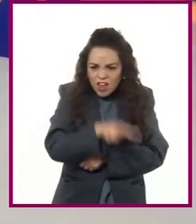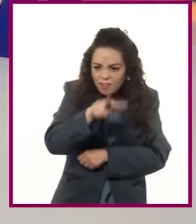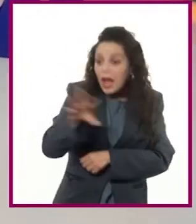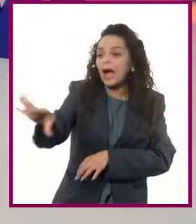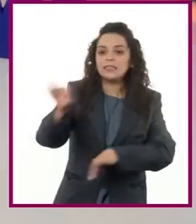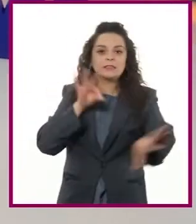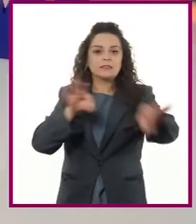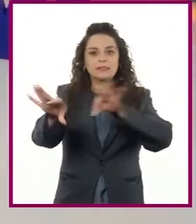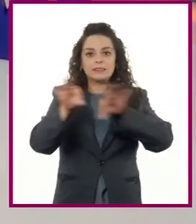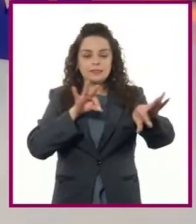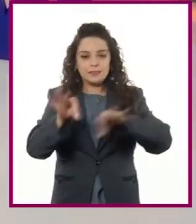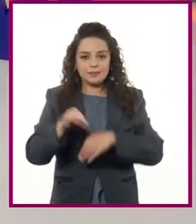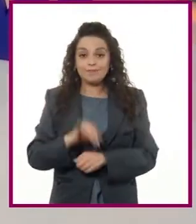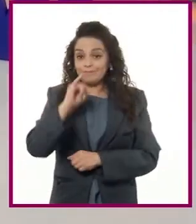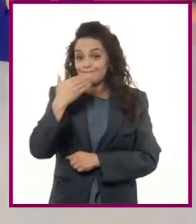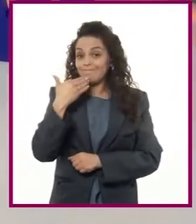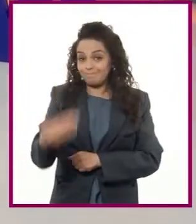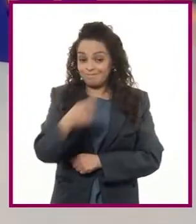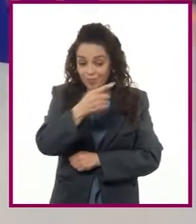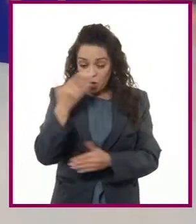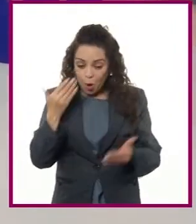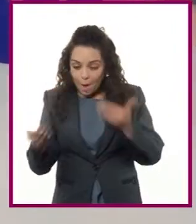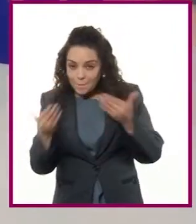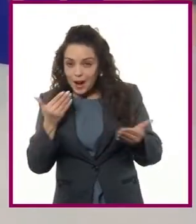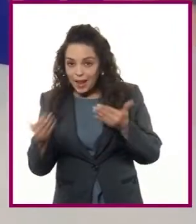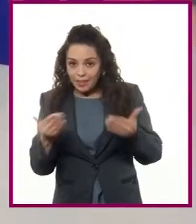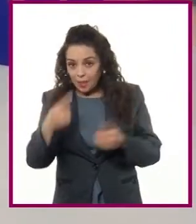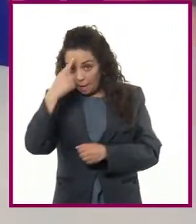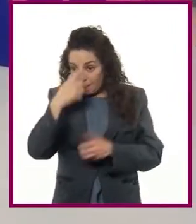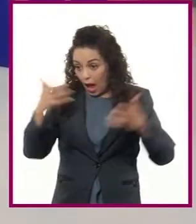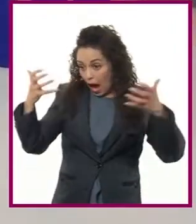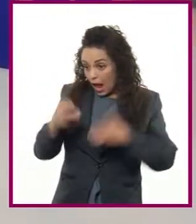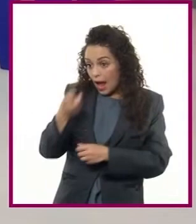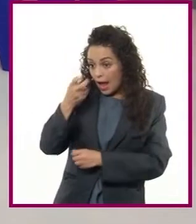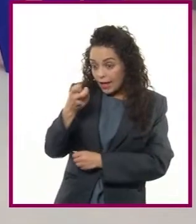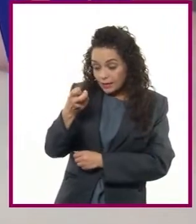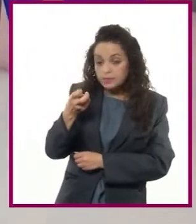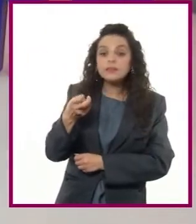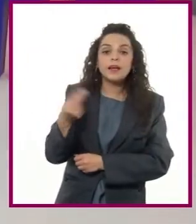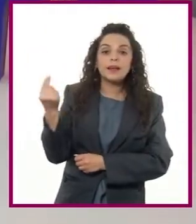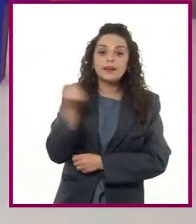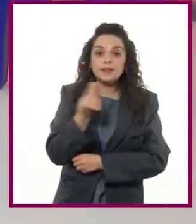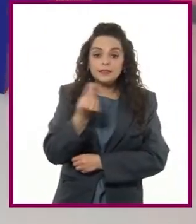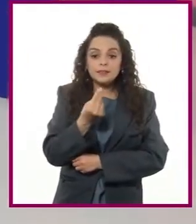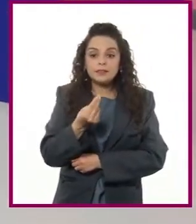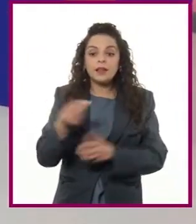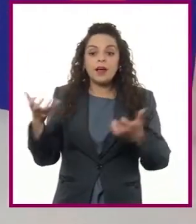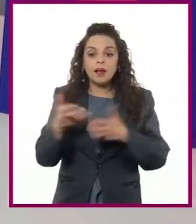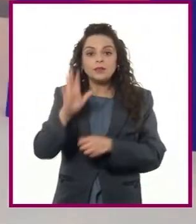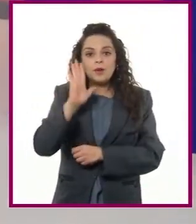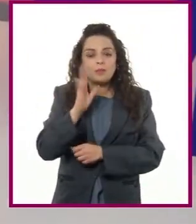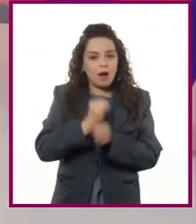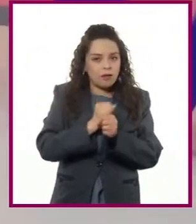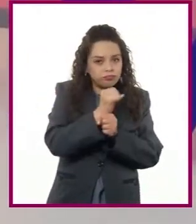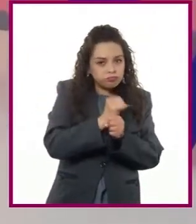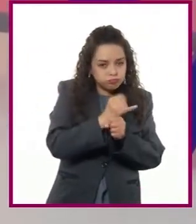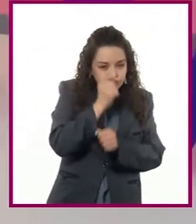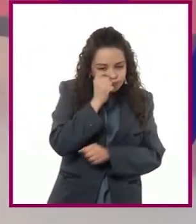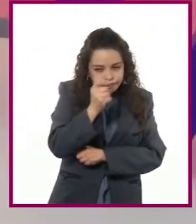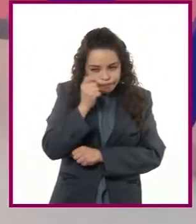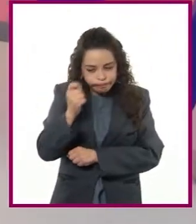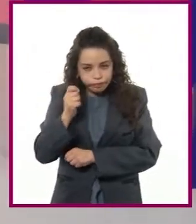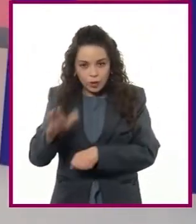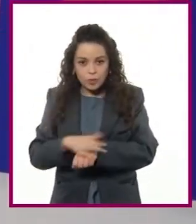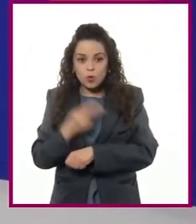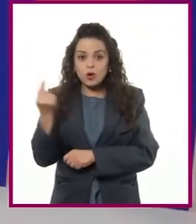comparación. Para hacer una inferencia a partir de un texto, debemos comportarnos como detectives, pues